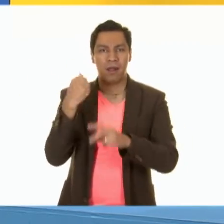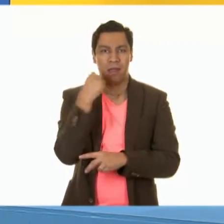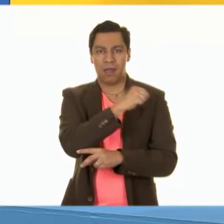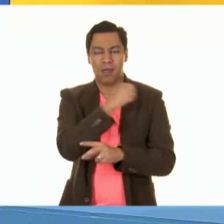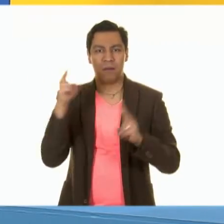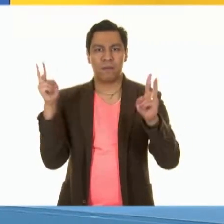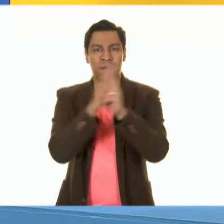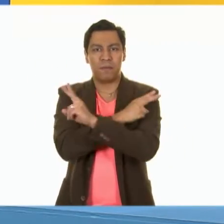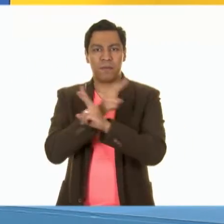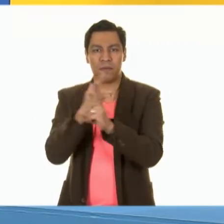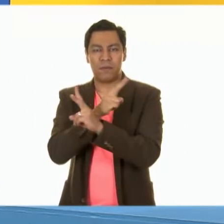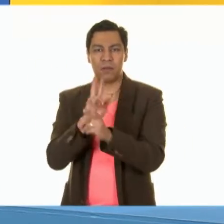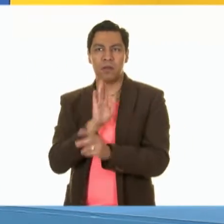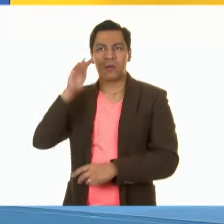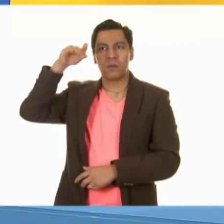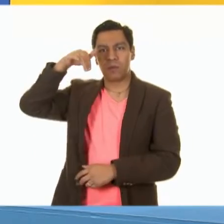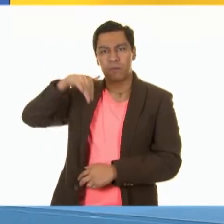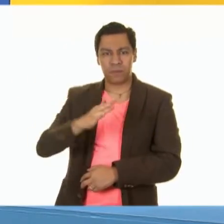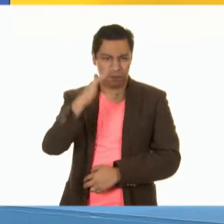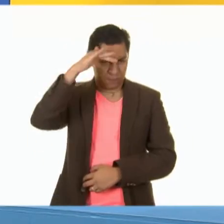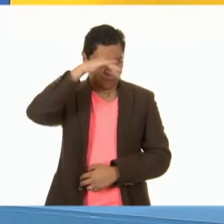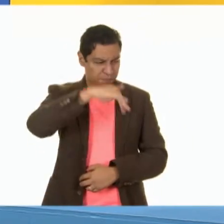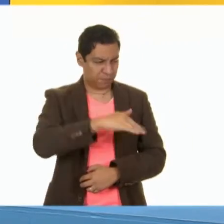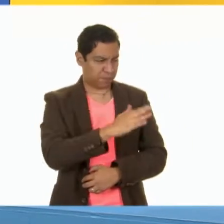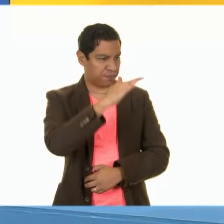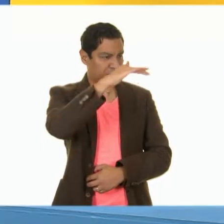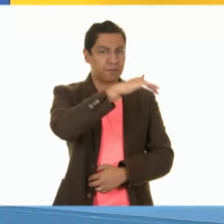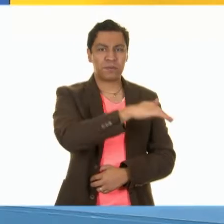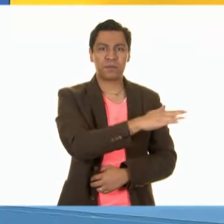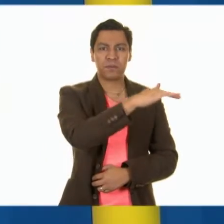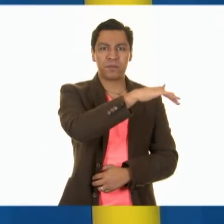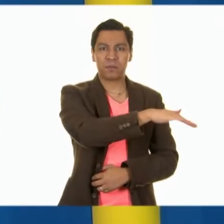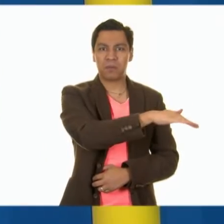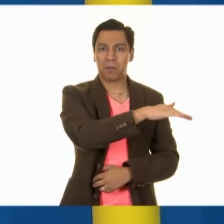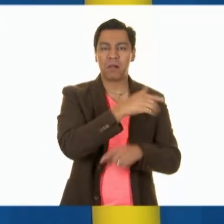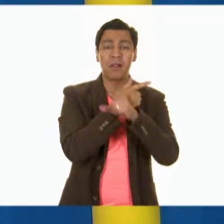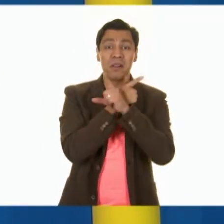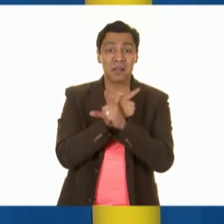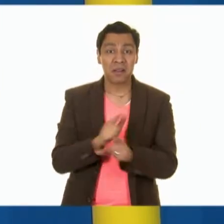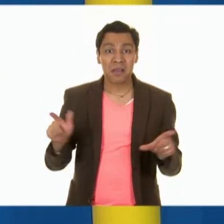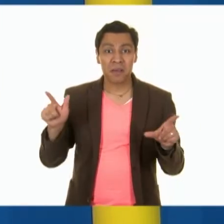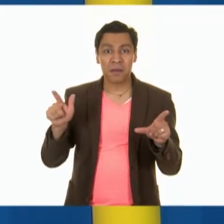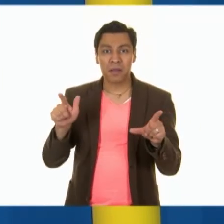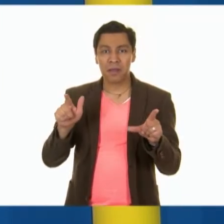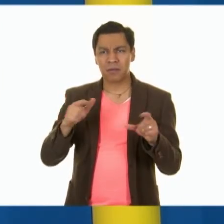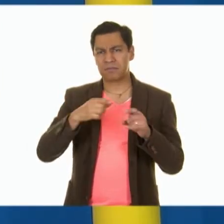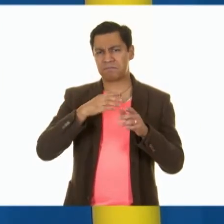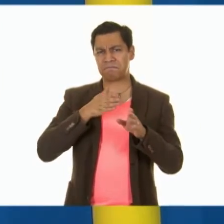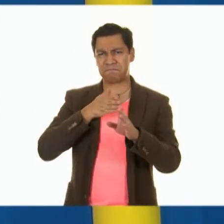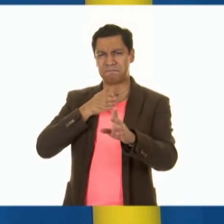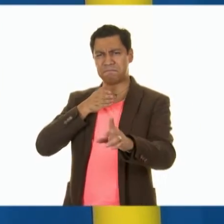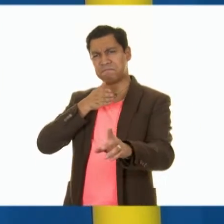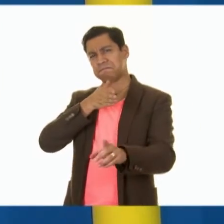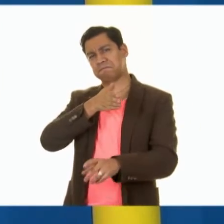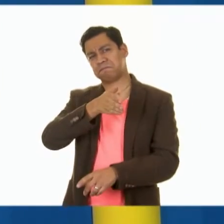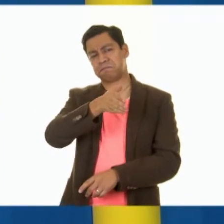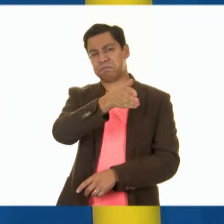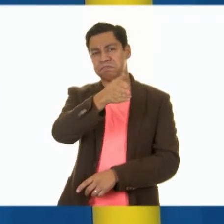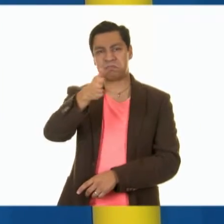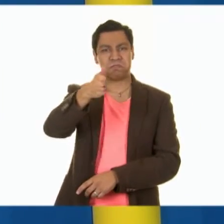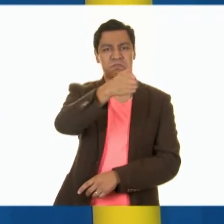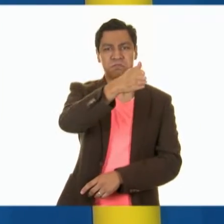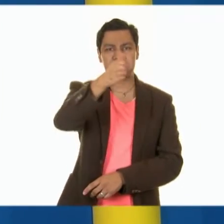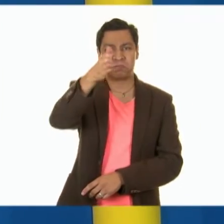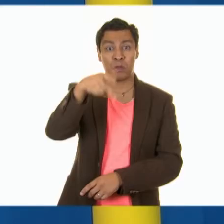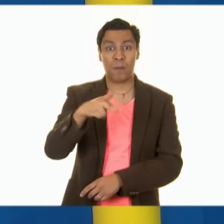una onda, más o menos así como lo que hicimos ahorita en este modelo, ¿no? Así es, pero cuando la luz es absorbida por una sustancia